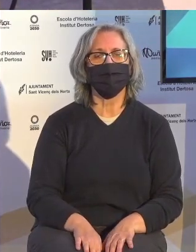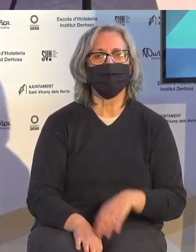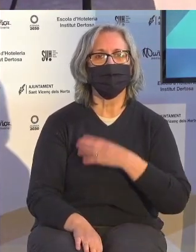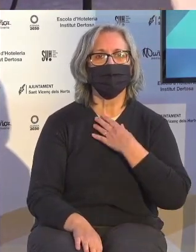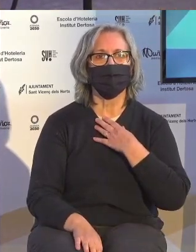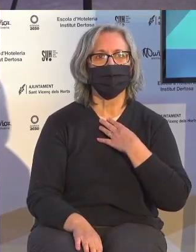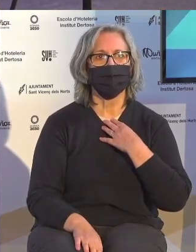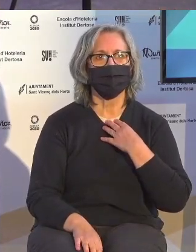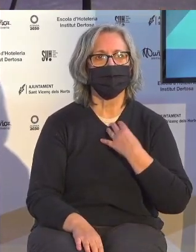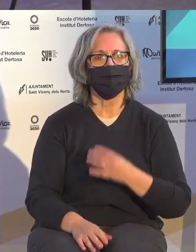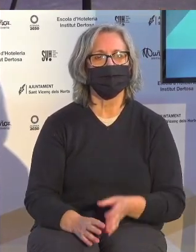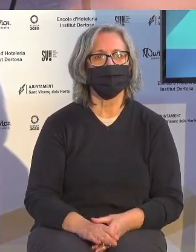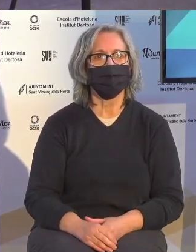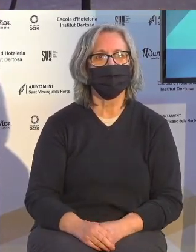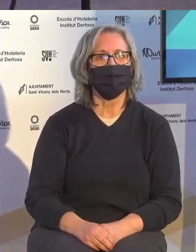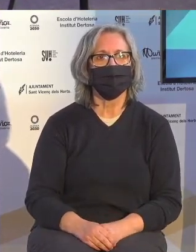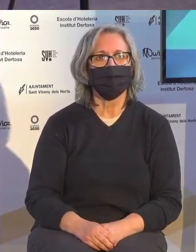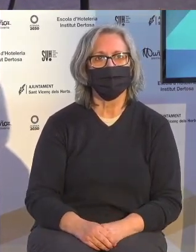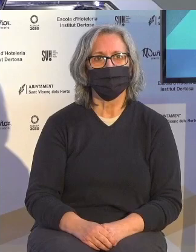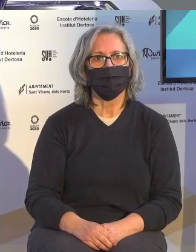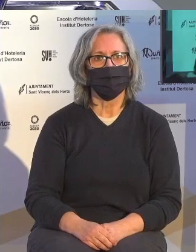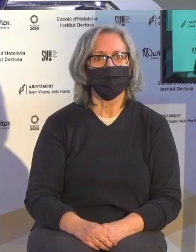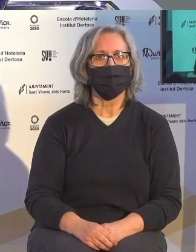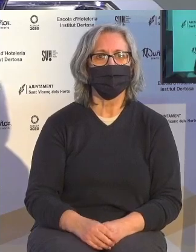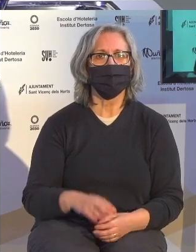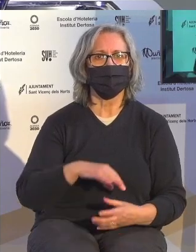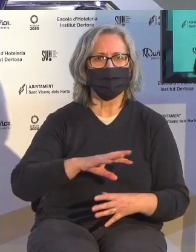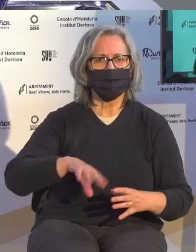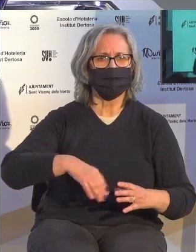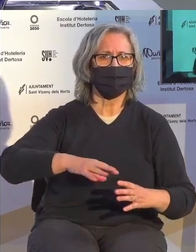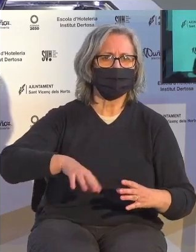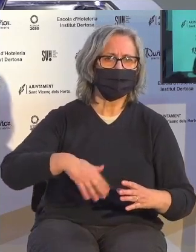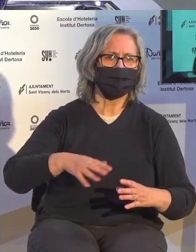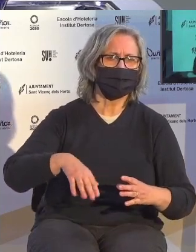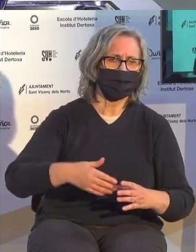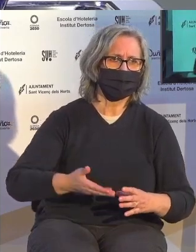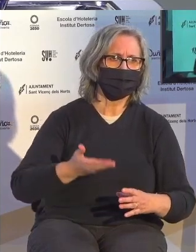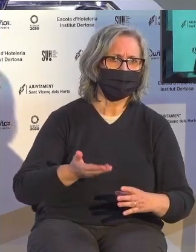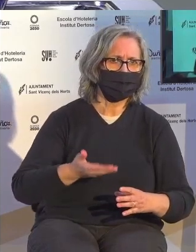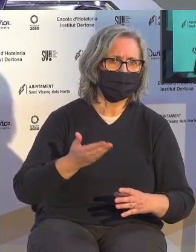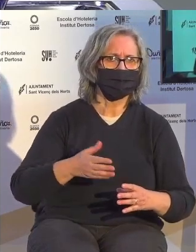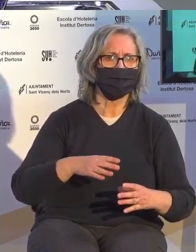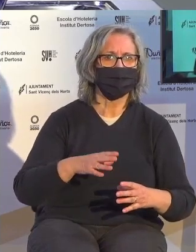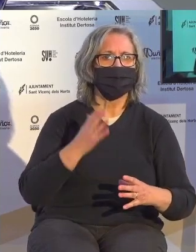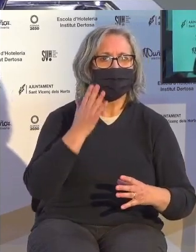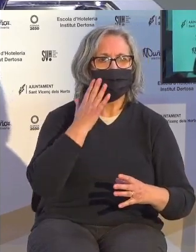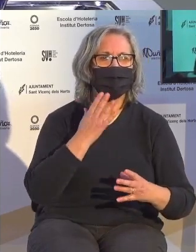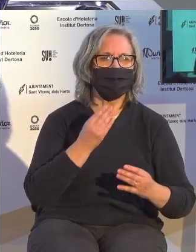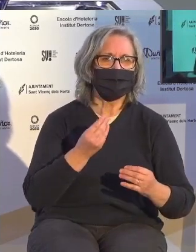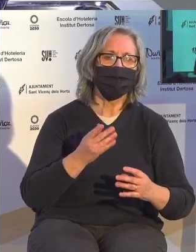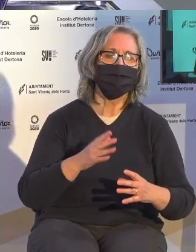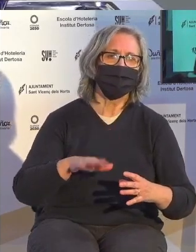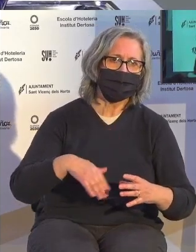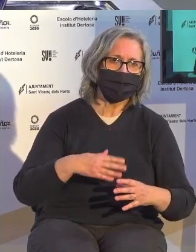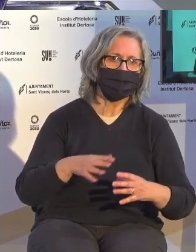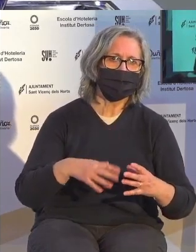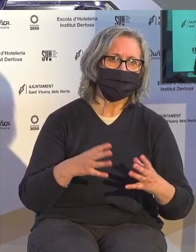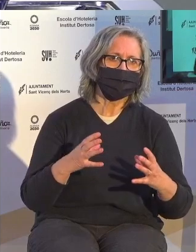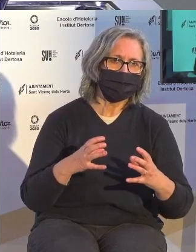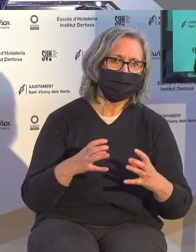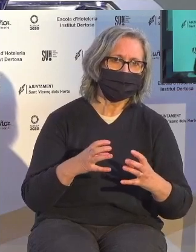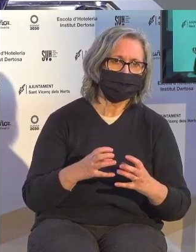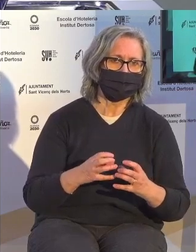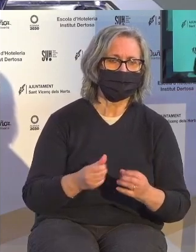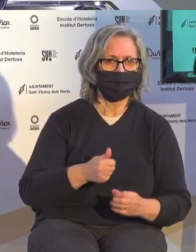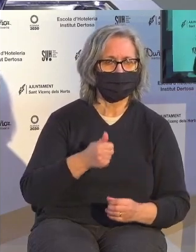continuamos de váter y vamos a esperar un poquito más con eso tenemos en la pastelería tres